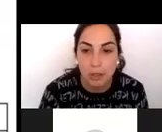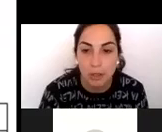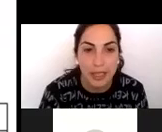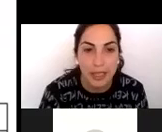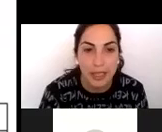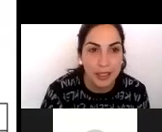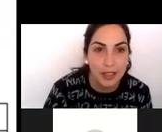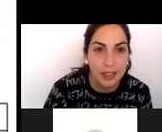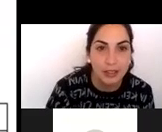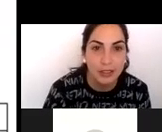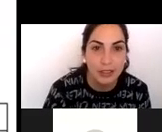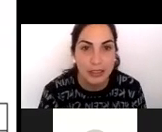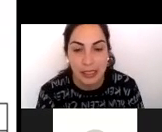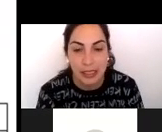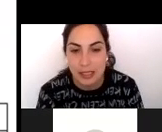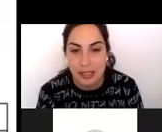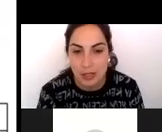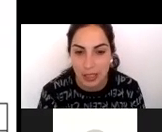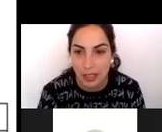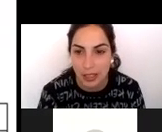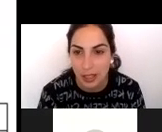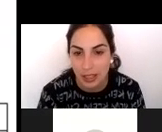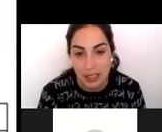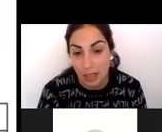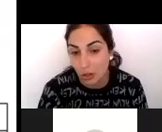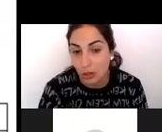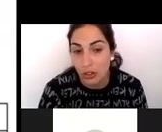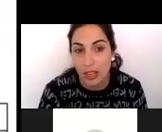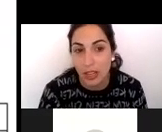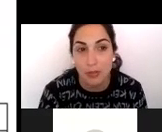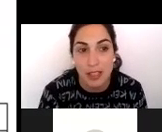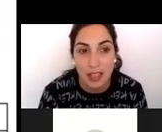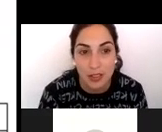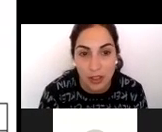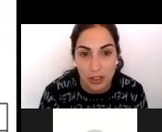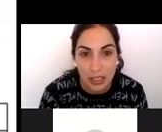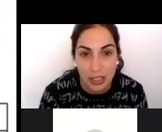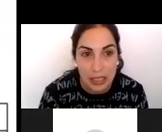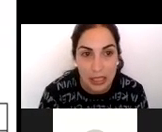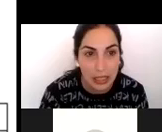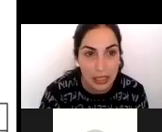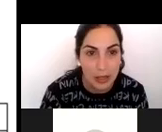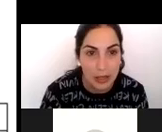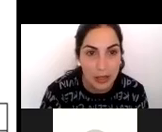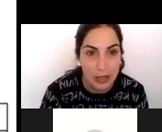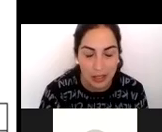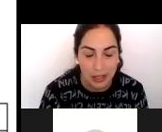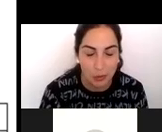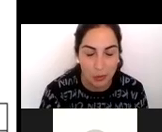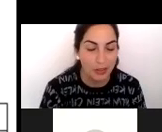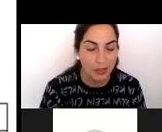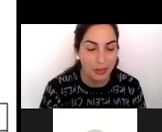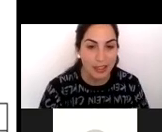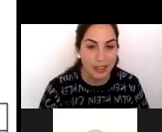Si lo miran allá arriba, ¿quién es ese personaje? Quizás no lo conozcan, fíjense arriba. Julio Videla. Ya,